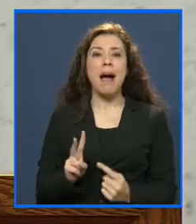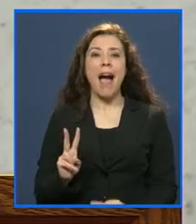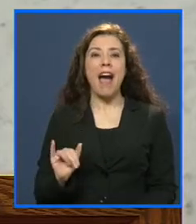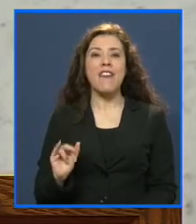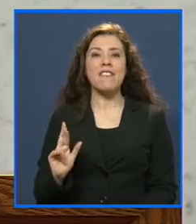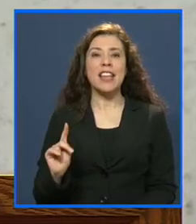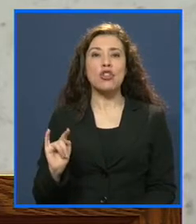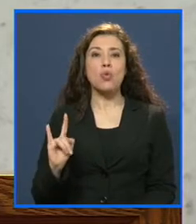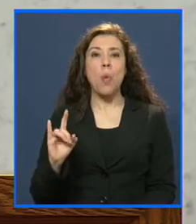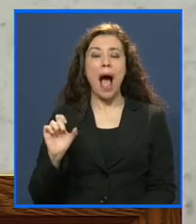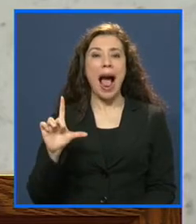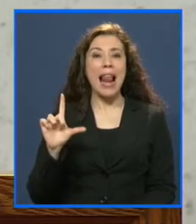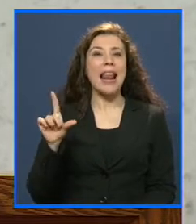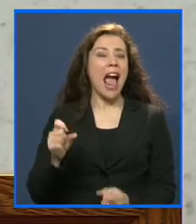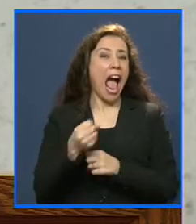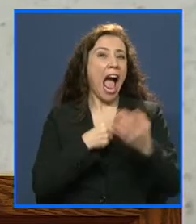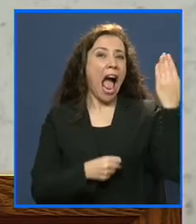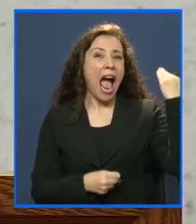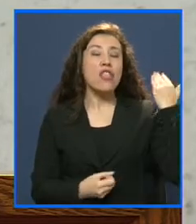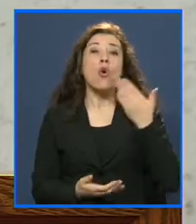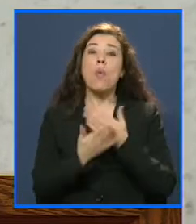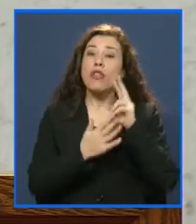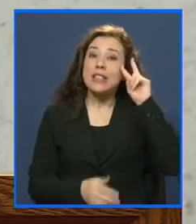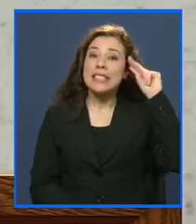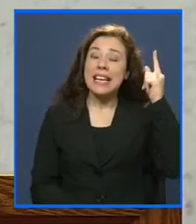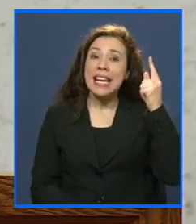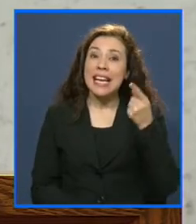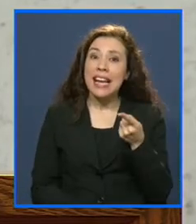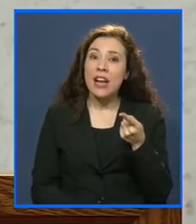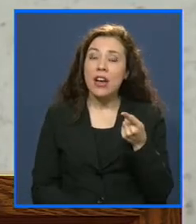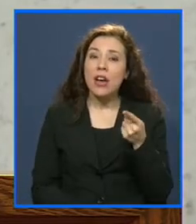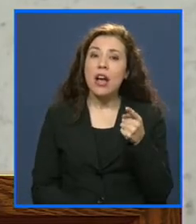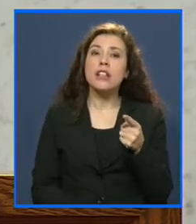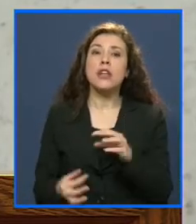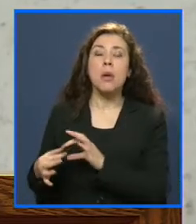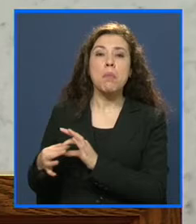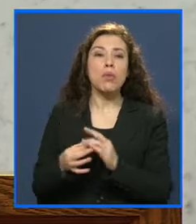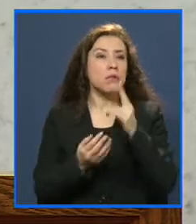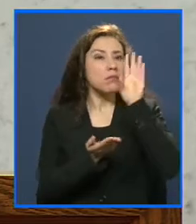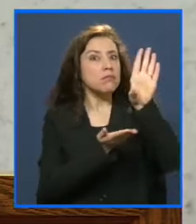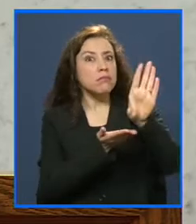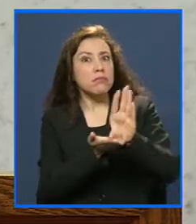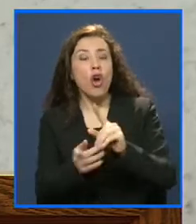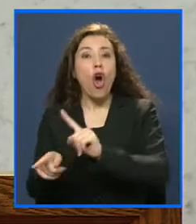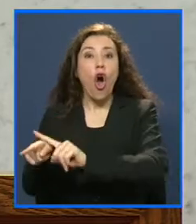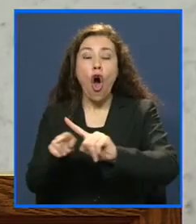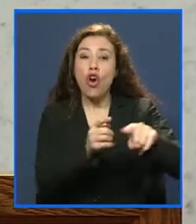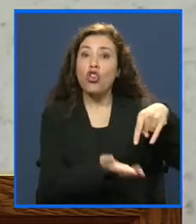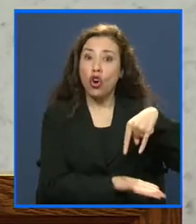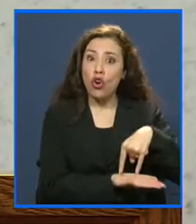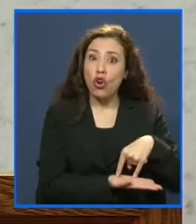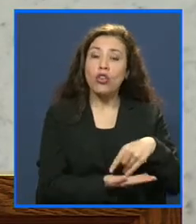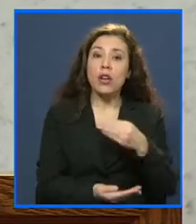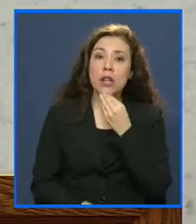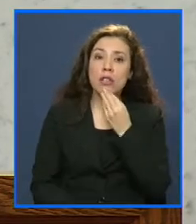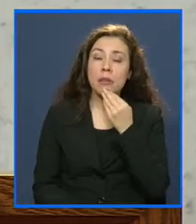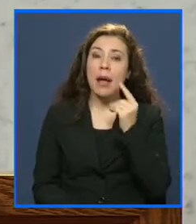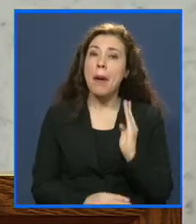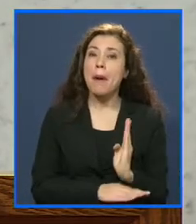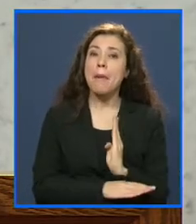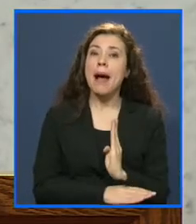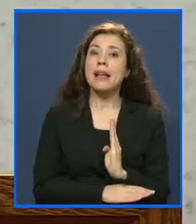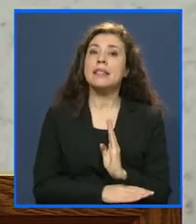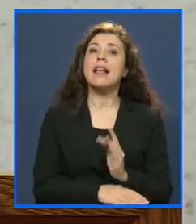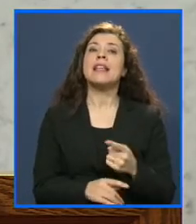años es que desde su creación no solo ha sido motivo de inspiración para otros parlamentos sino además será la base del